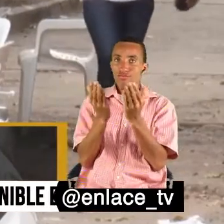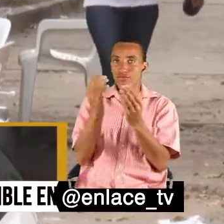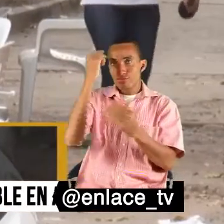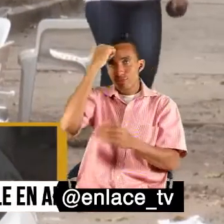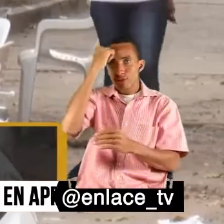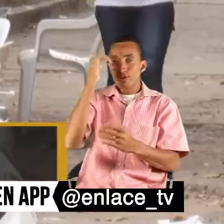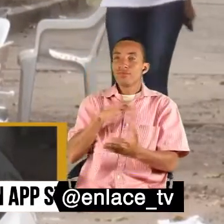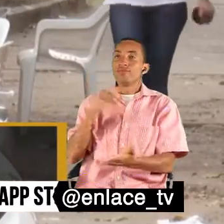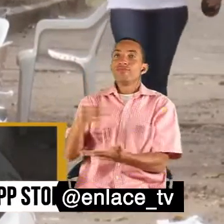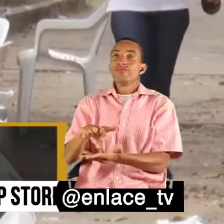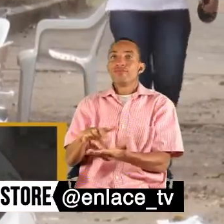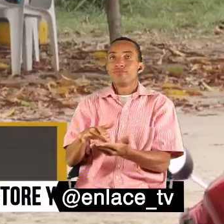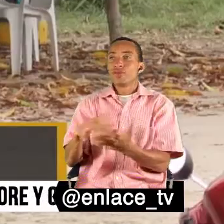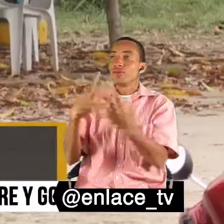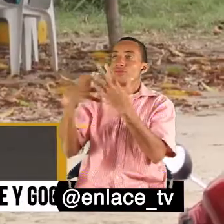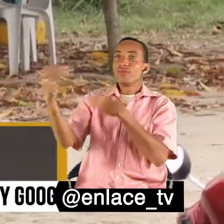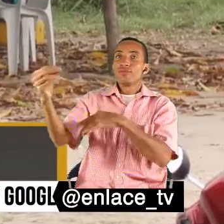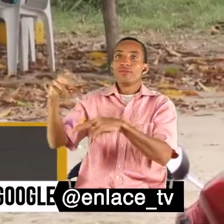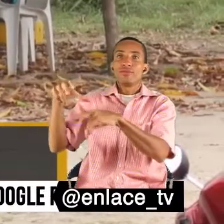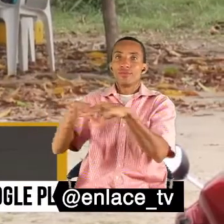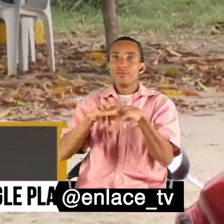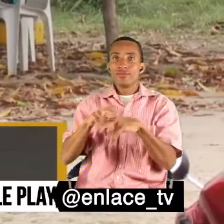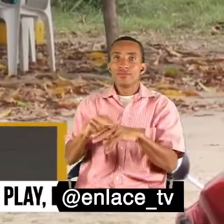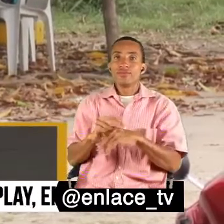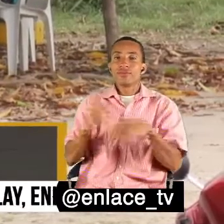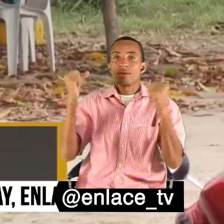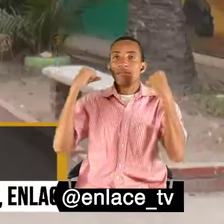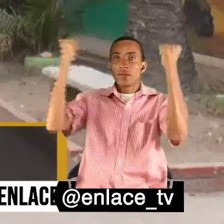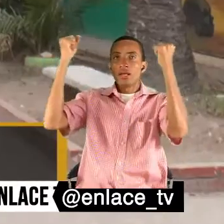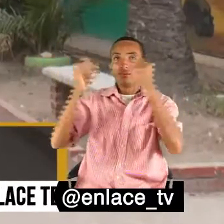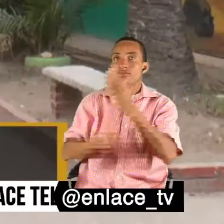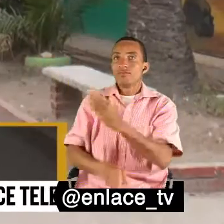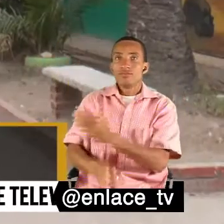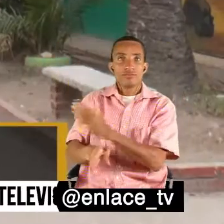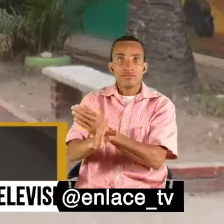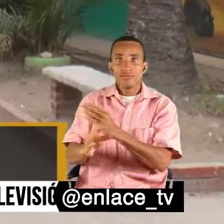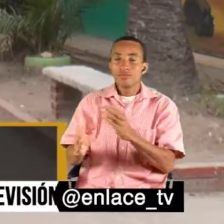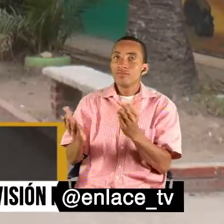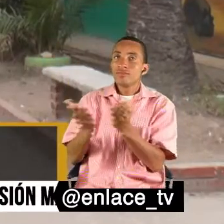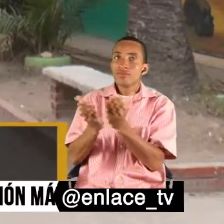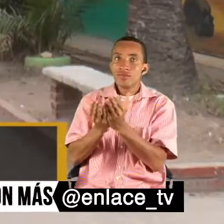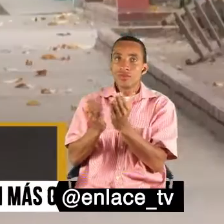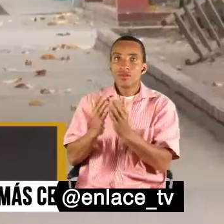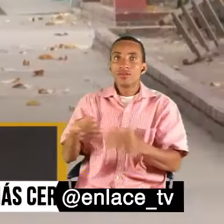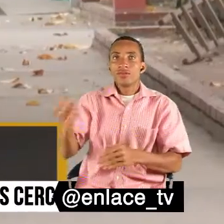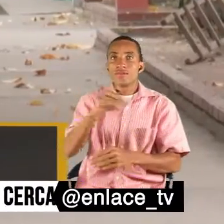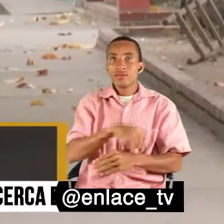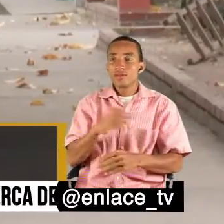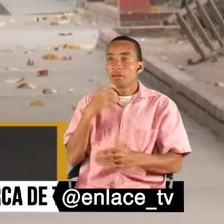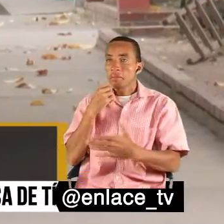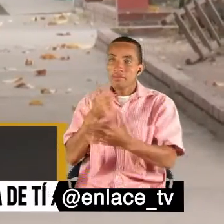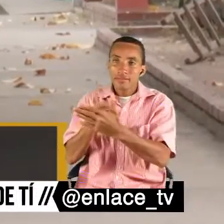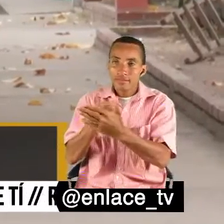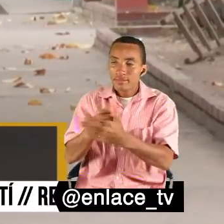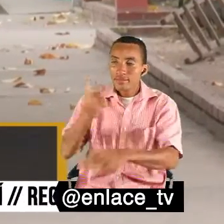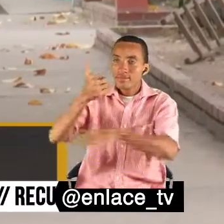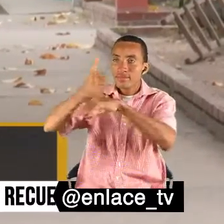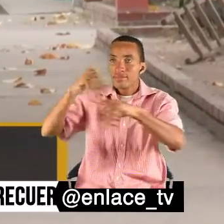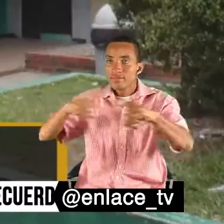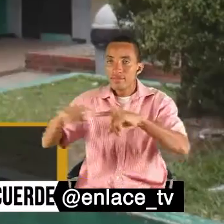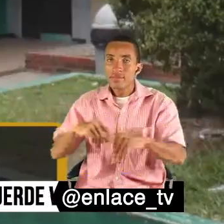en la salida del colegio por cuenta del paro que declararon indefinido estudiantes por, como lo han llamado ellos, las malas gestiones del rector, quien lleva más